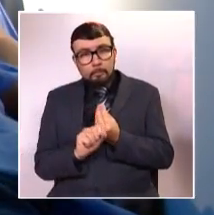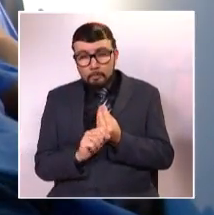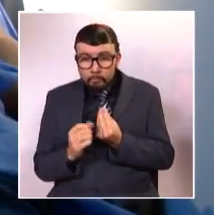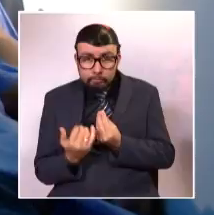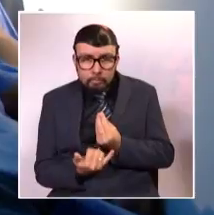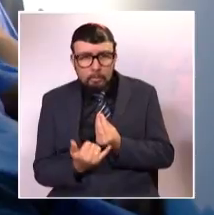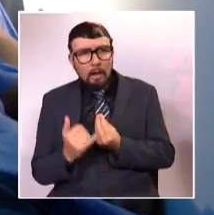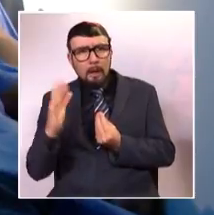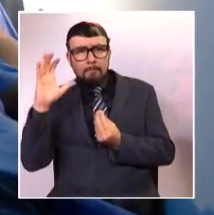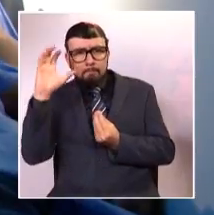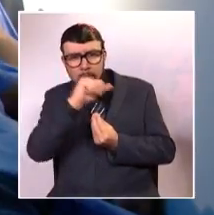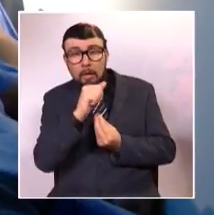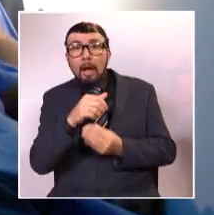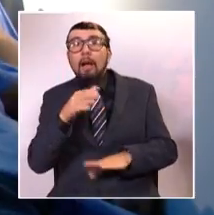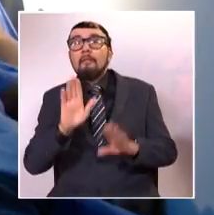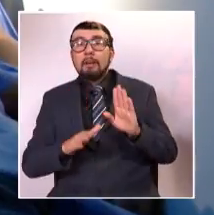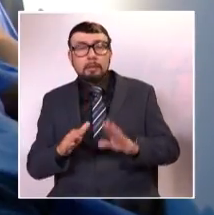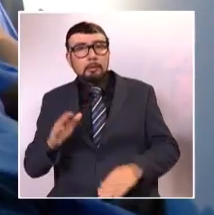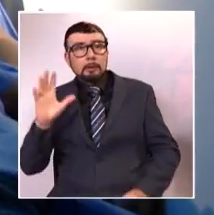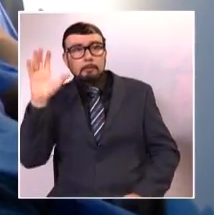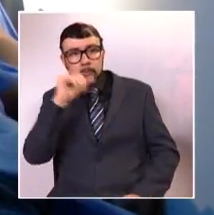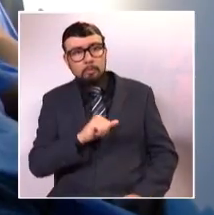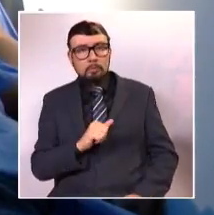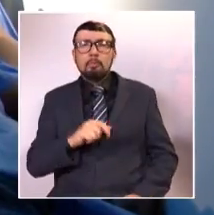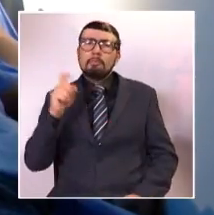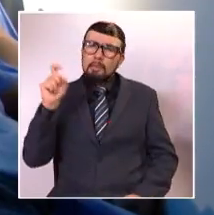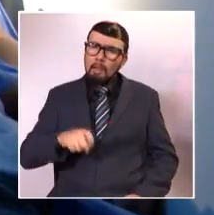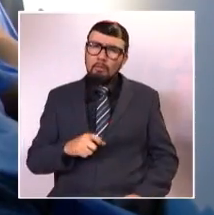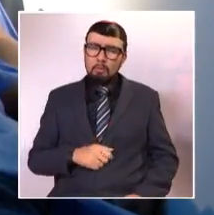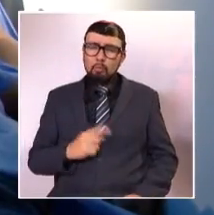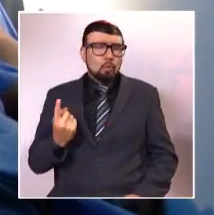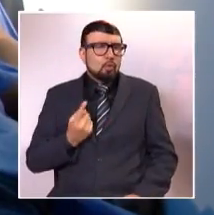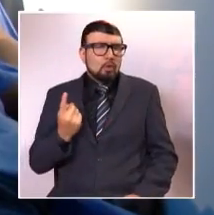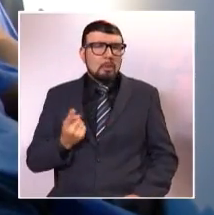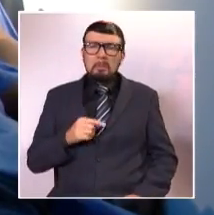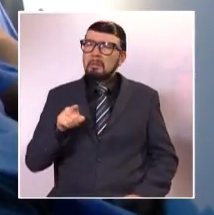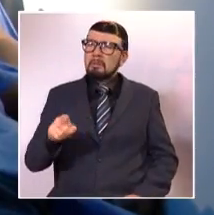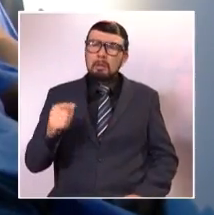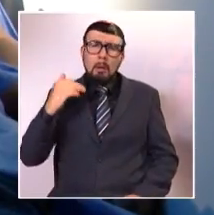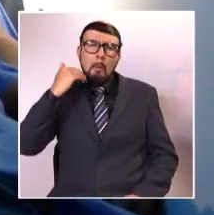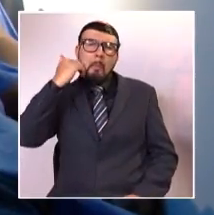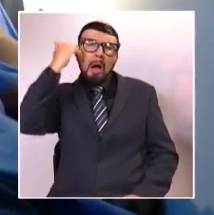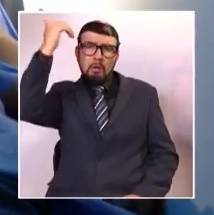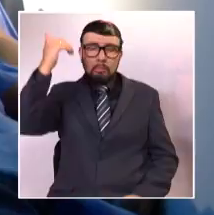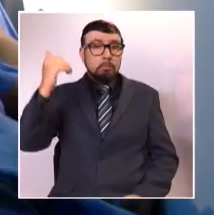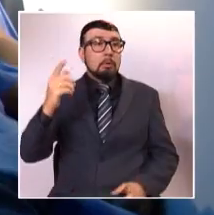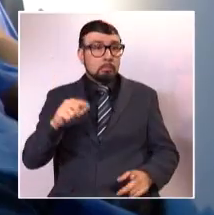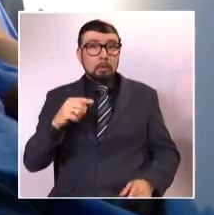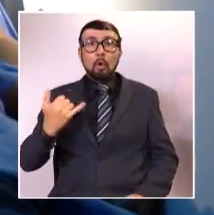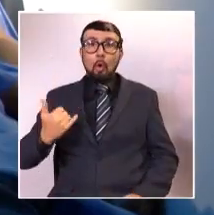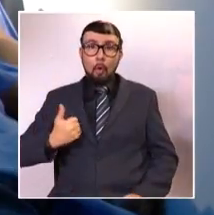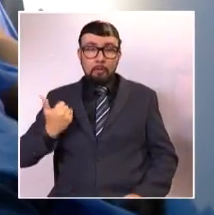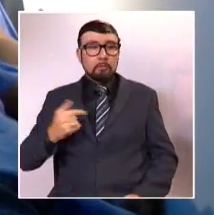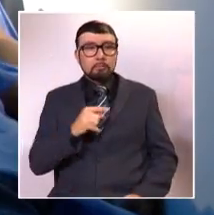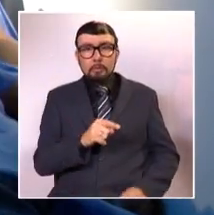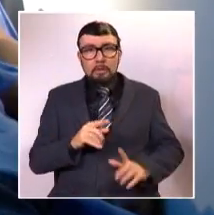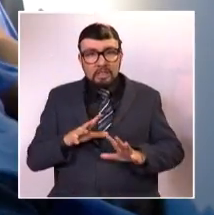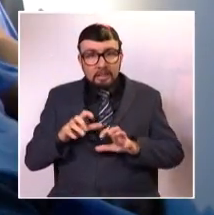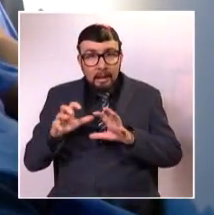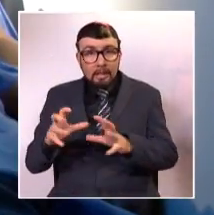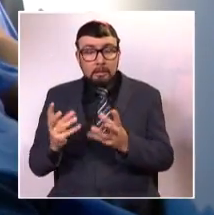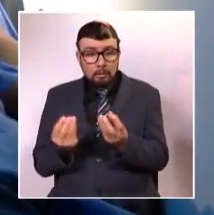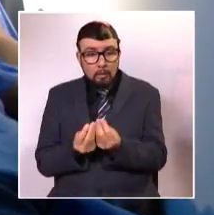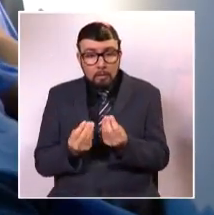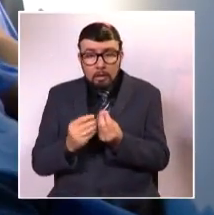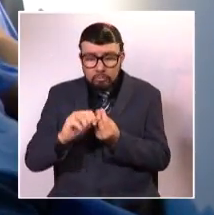sorpresas y deberíamos, no solamente en pacientes pues mayores, sino incluso en jóvenes, porque el cáncer de testículo no